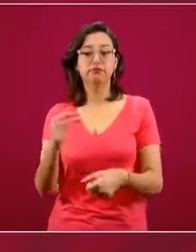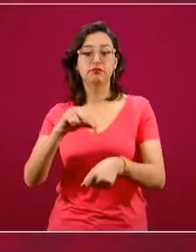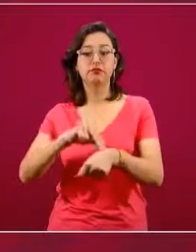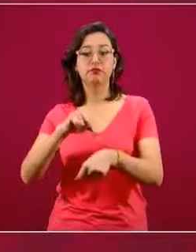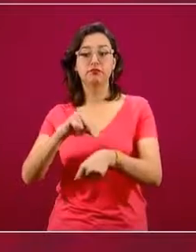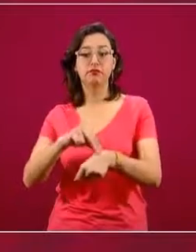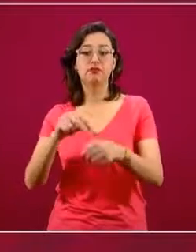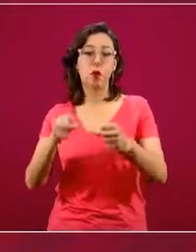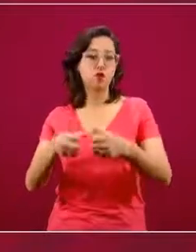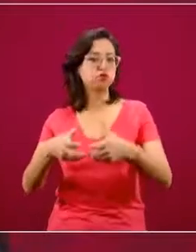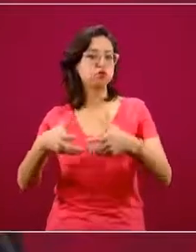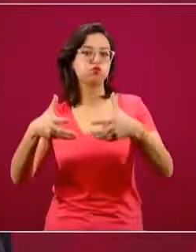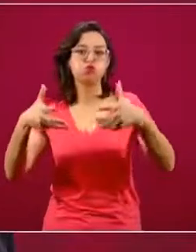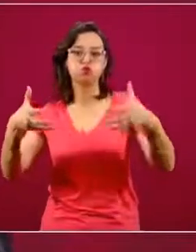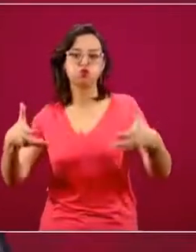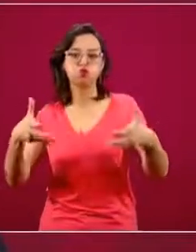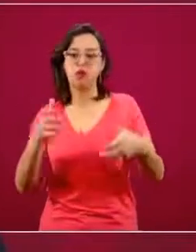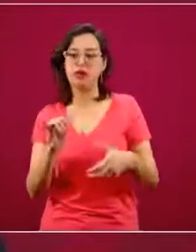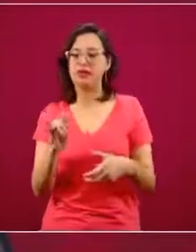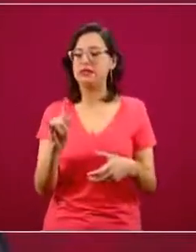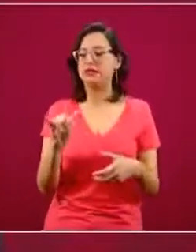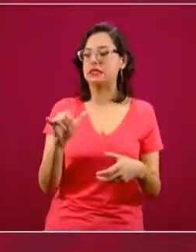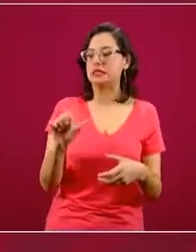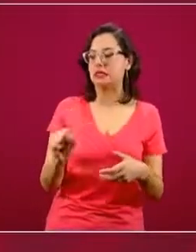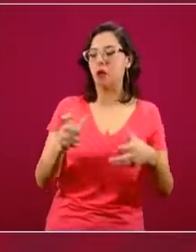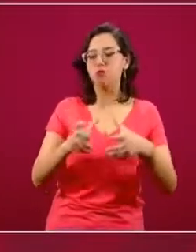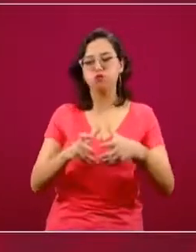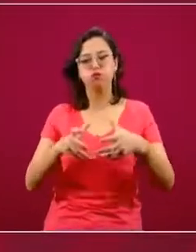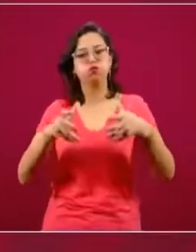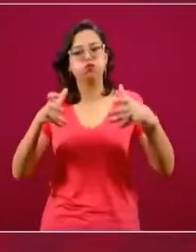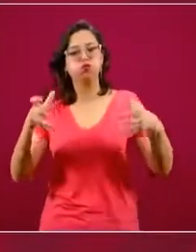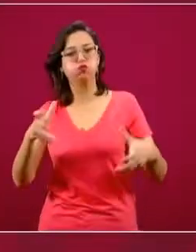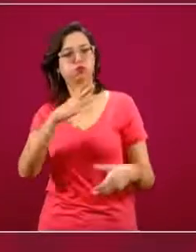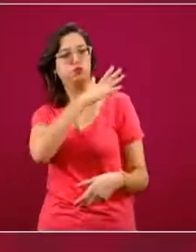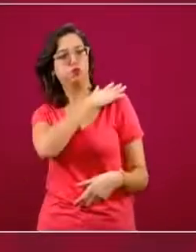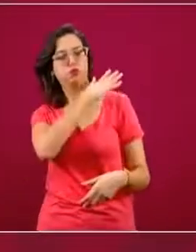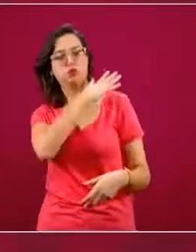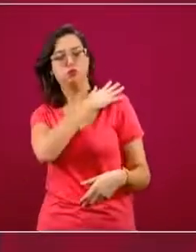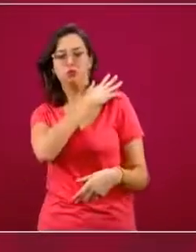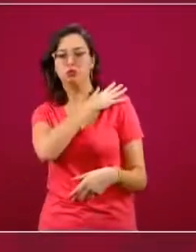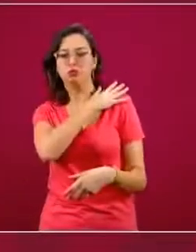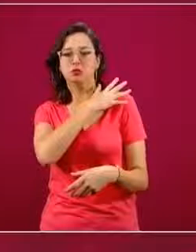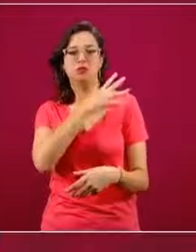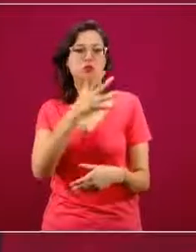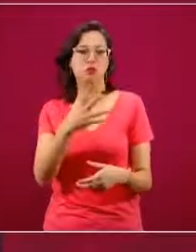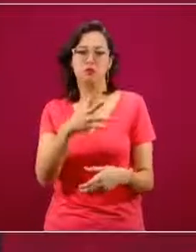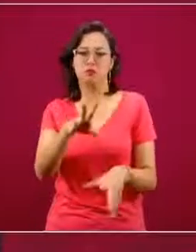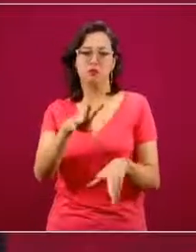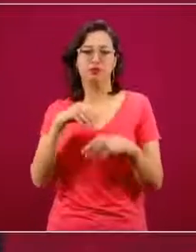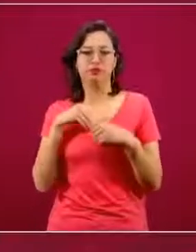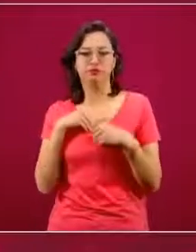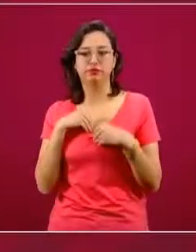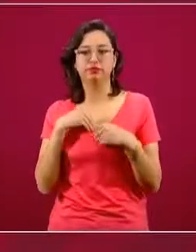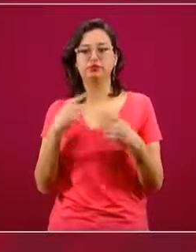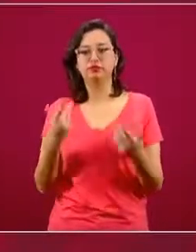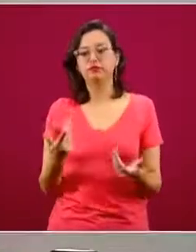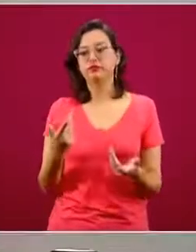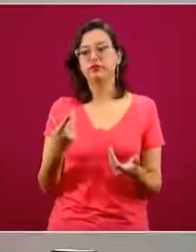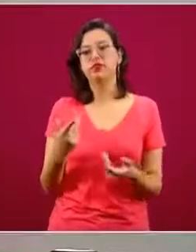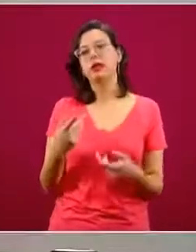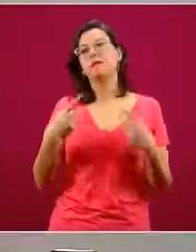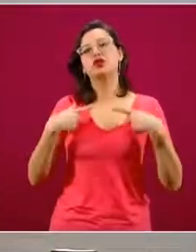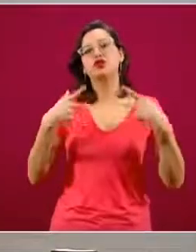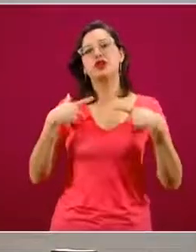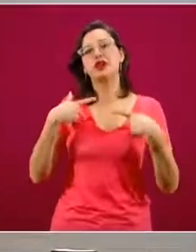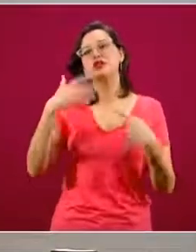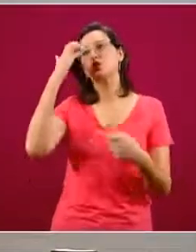decir inflamación. Entonces, neumonitis, inflamación de los pulmones. Popularmente a la neumonía se le llama pulmonía,